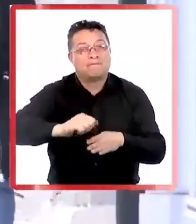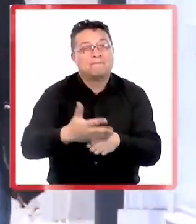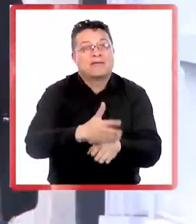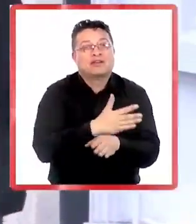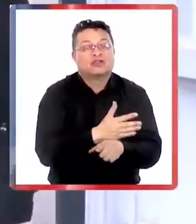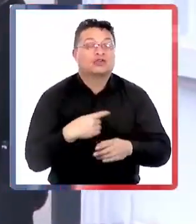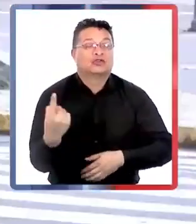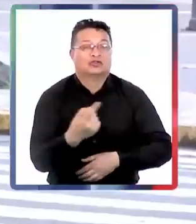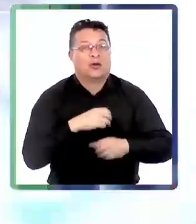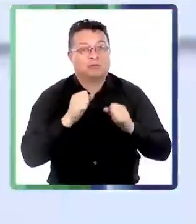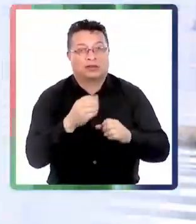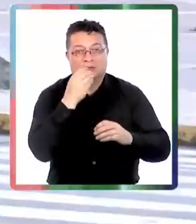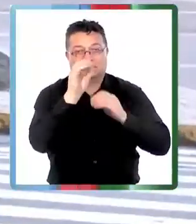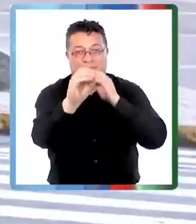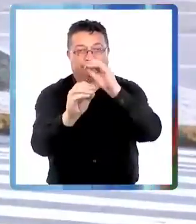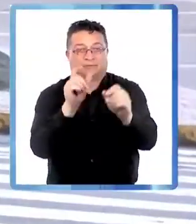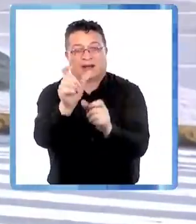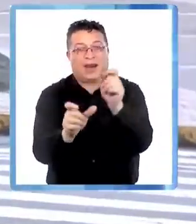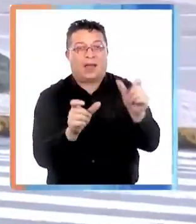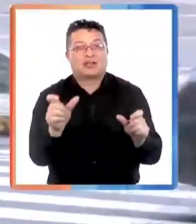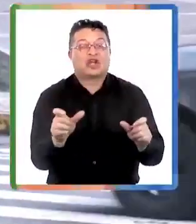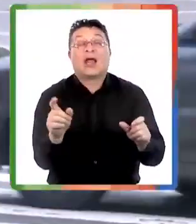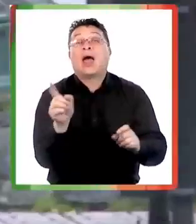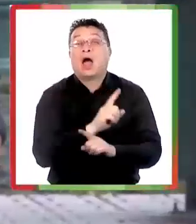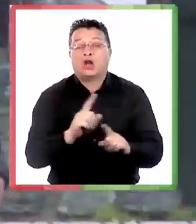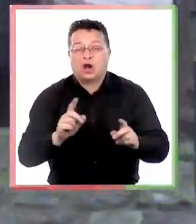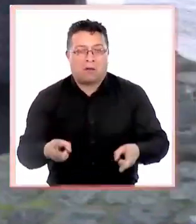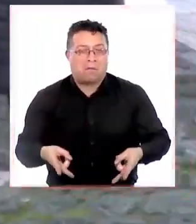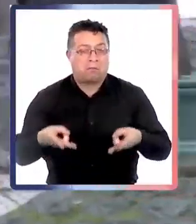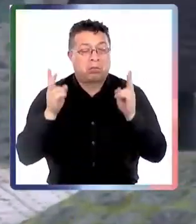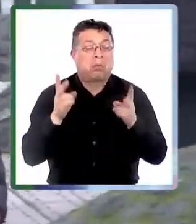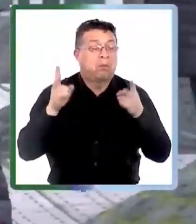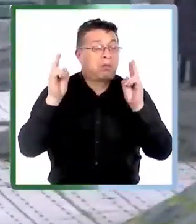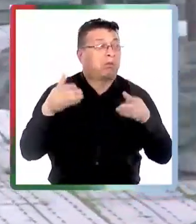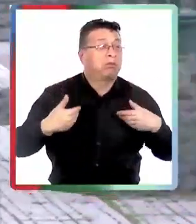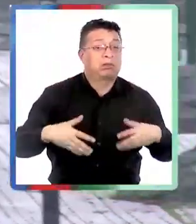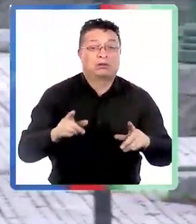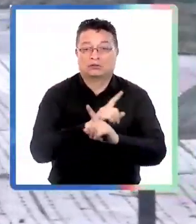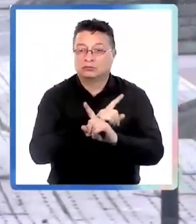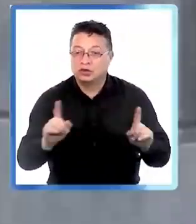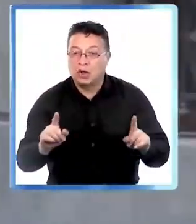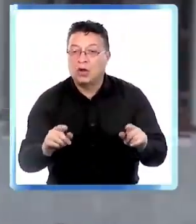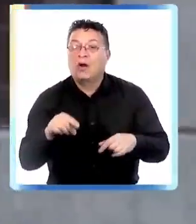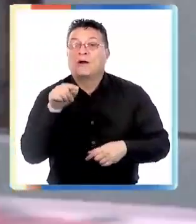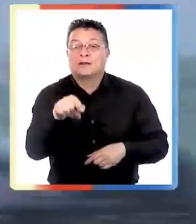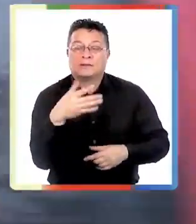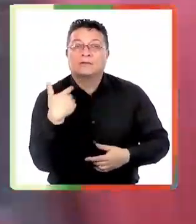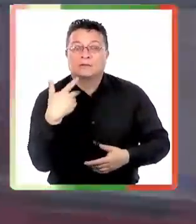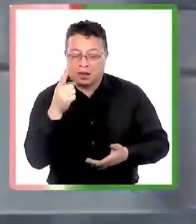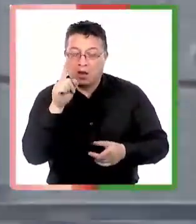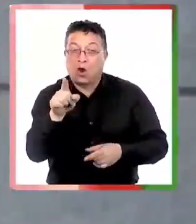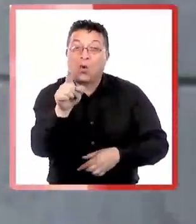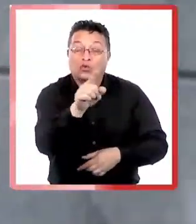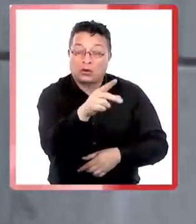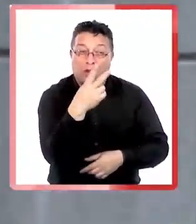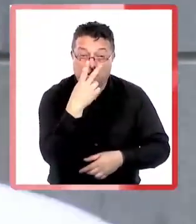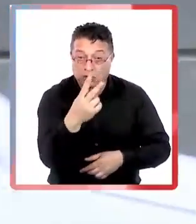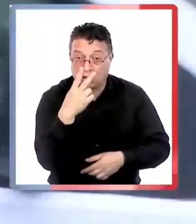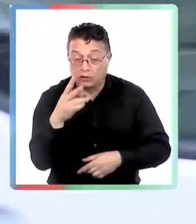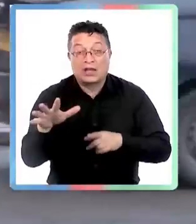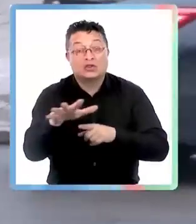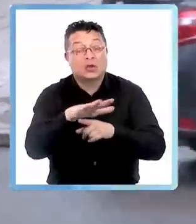la prevención es poder hacer un llamado a la población de no permitir situaciones como las que estamos hablando, sobre todo considerando que si